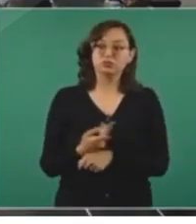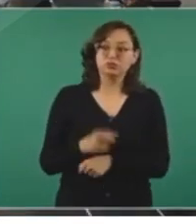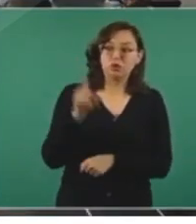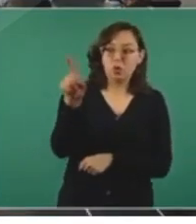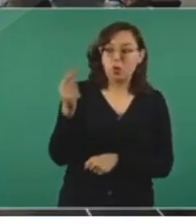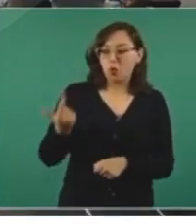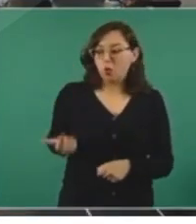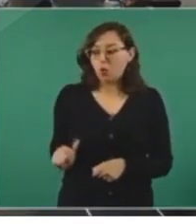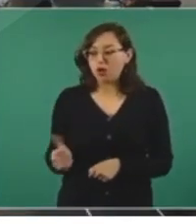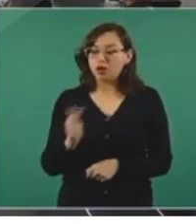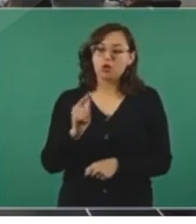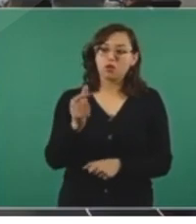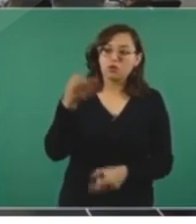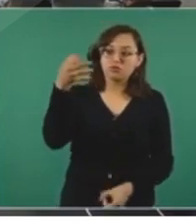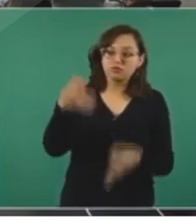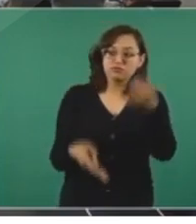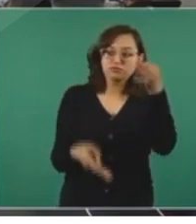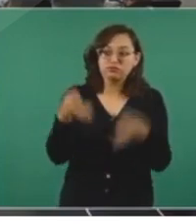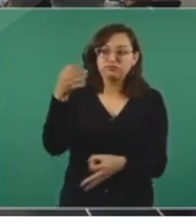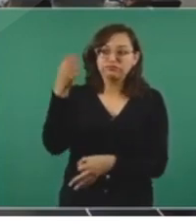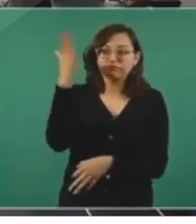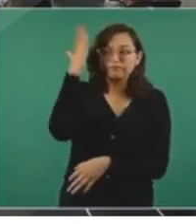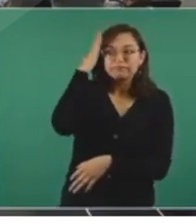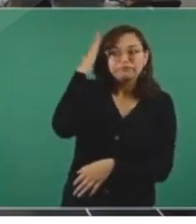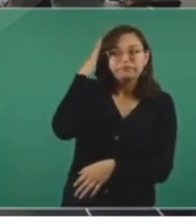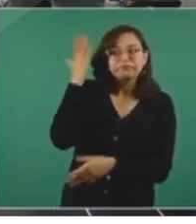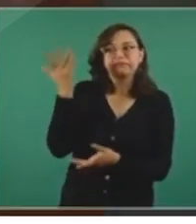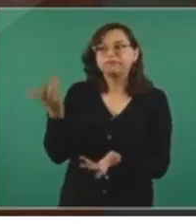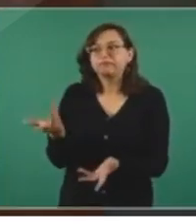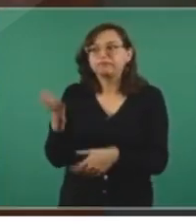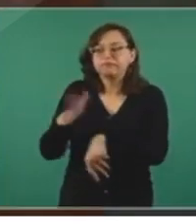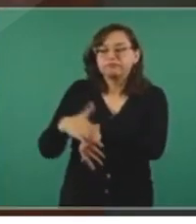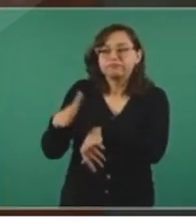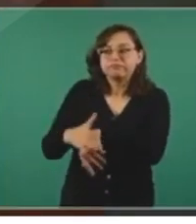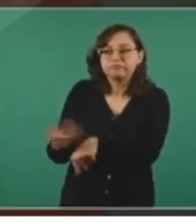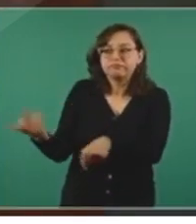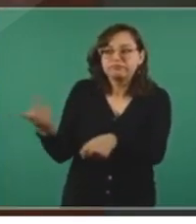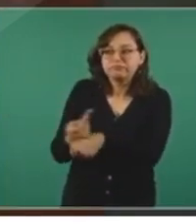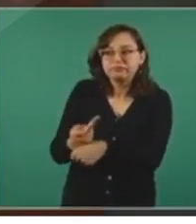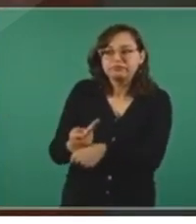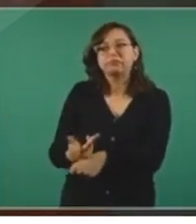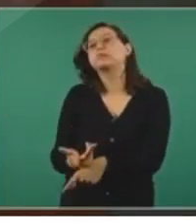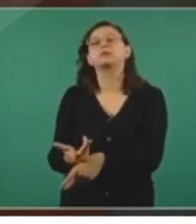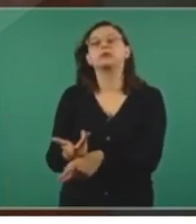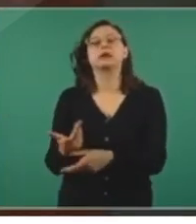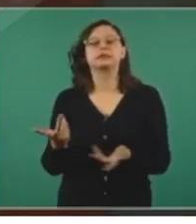Guanajuato se haga a un lado, se han convertido en un motivo de